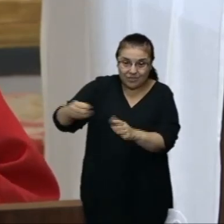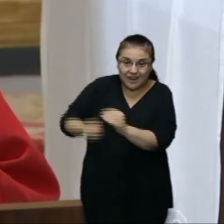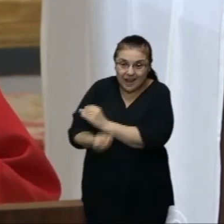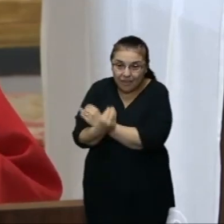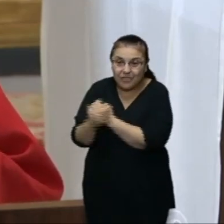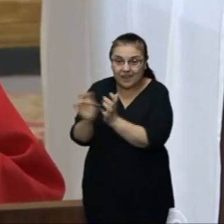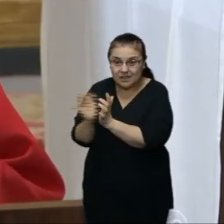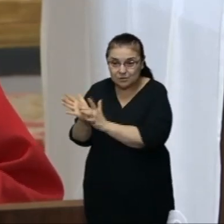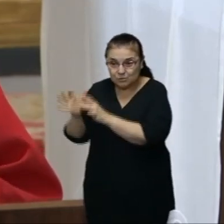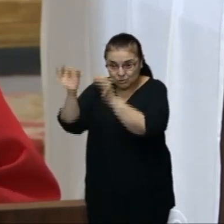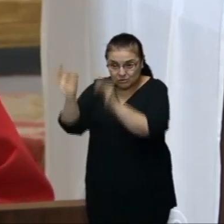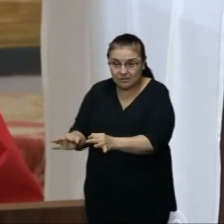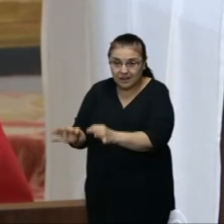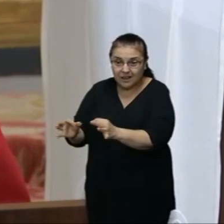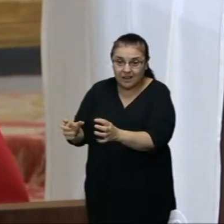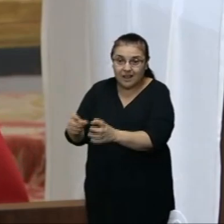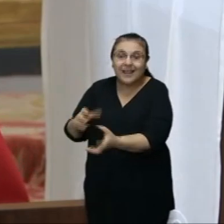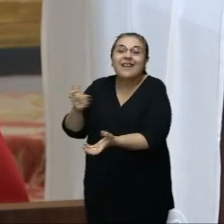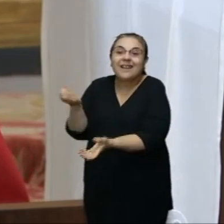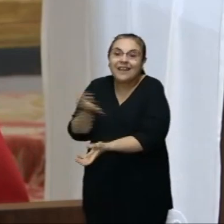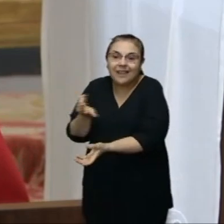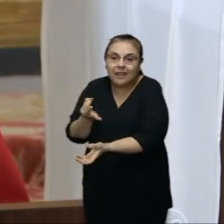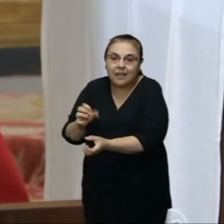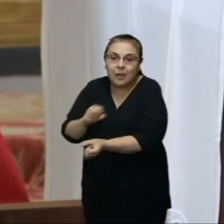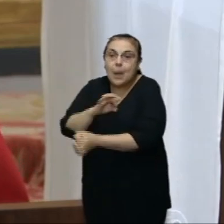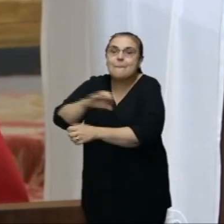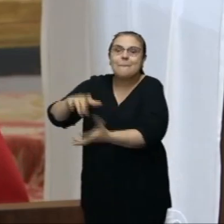hay guerra y hay enfrentamiento.